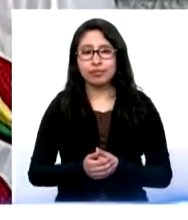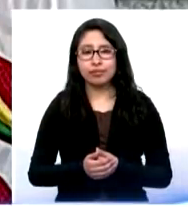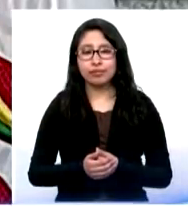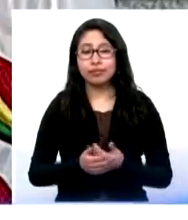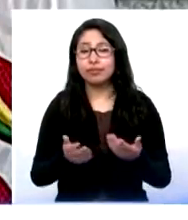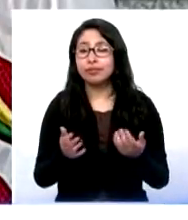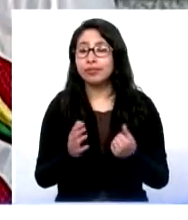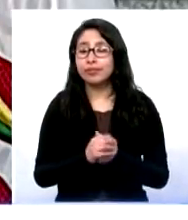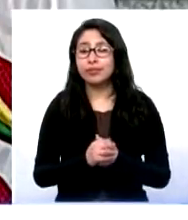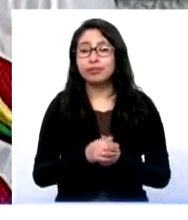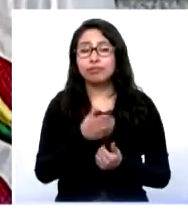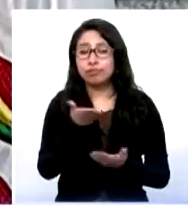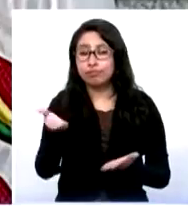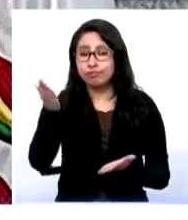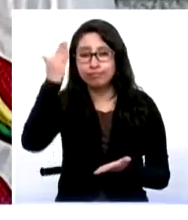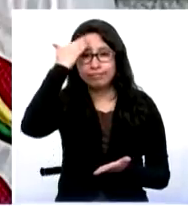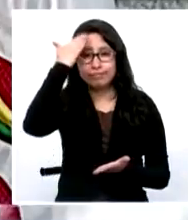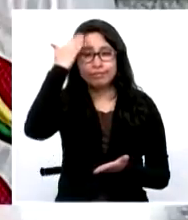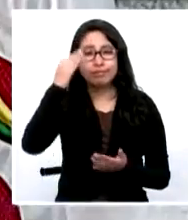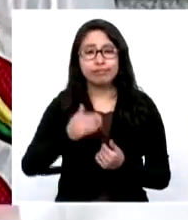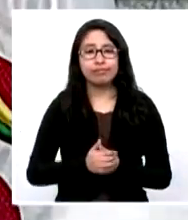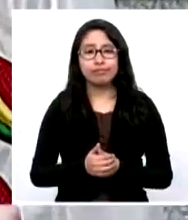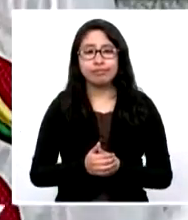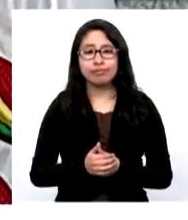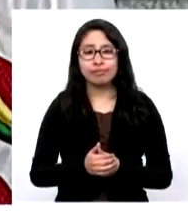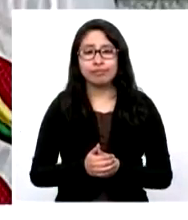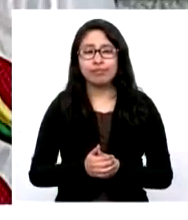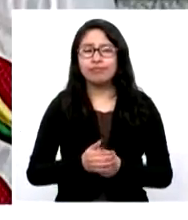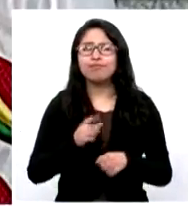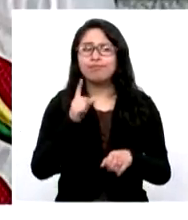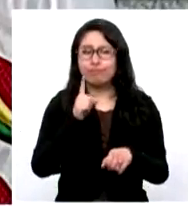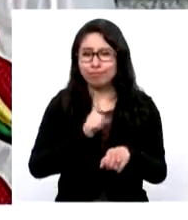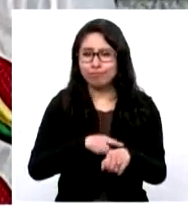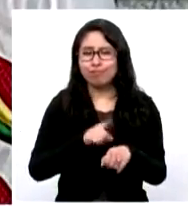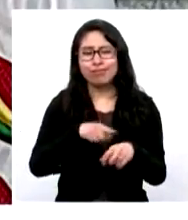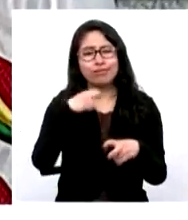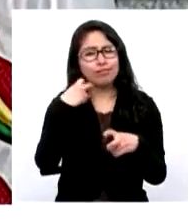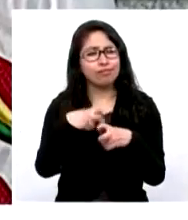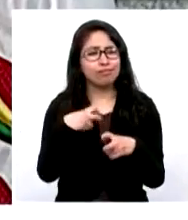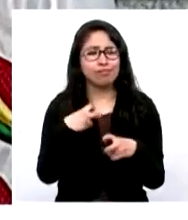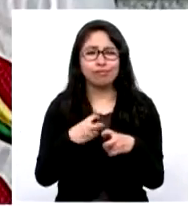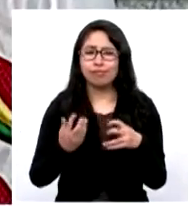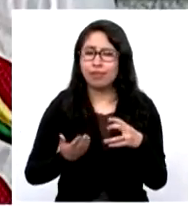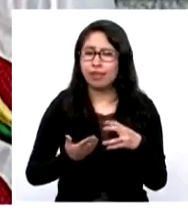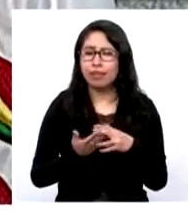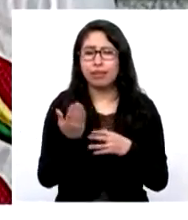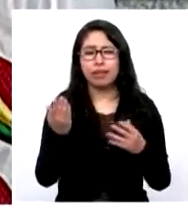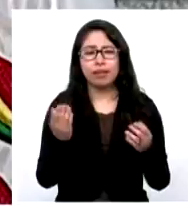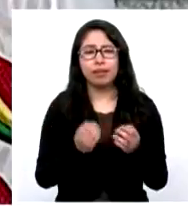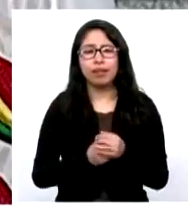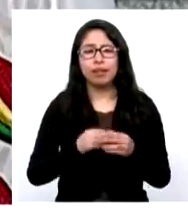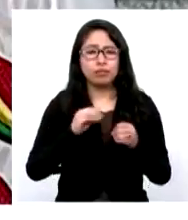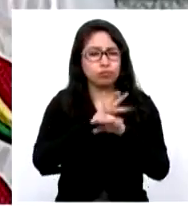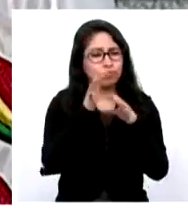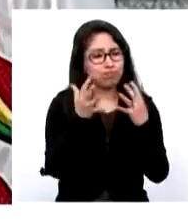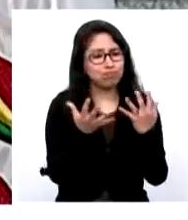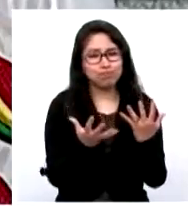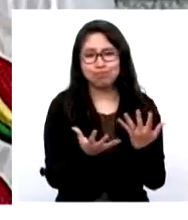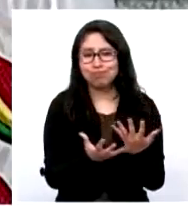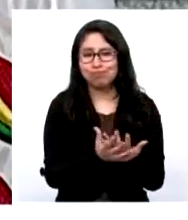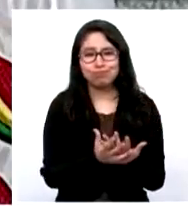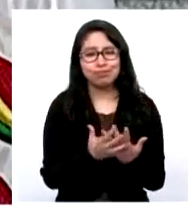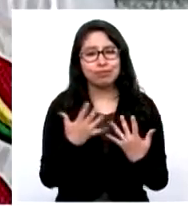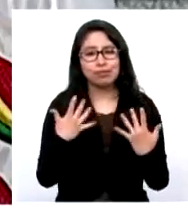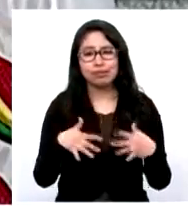Como ustedes saben, atravesamos por un momento difícil ante la crisis sanitaria por el